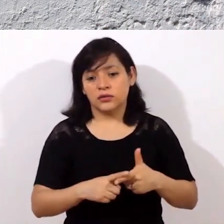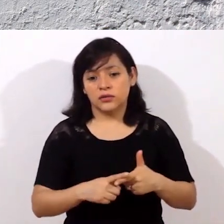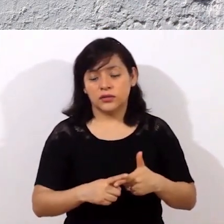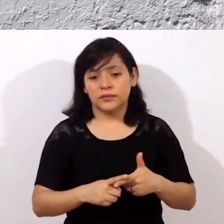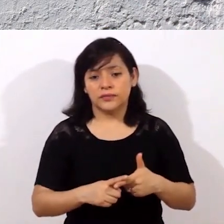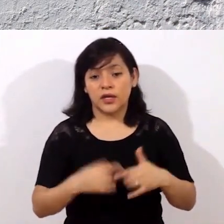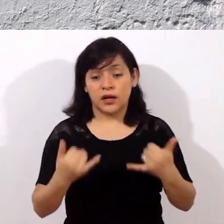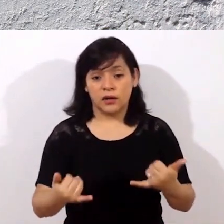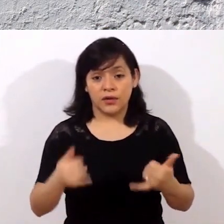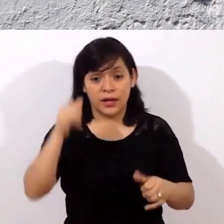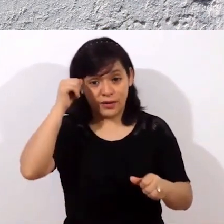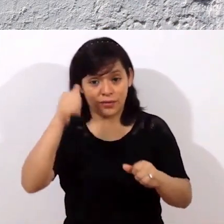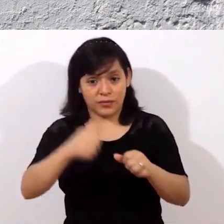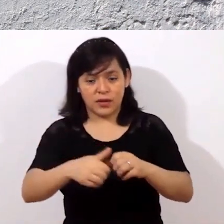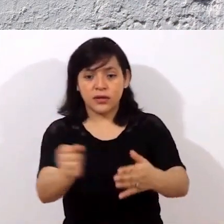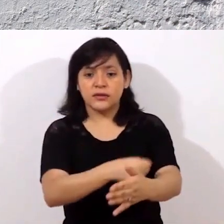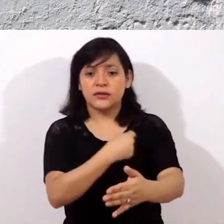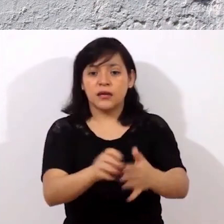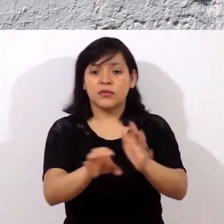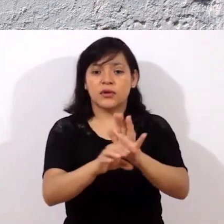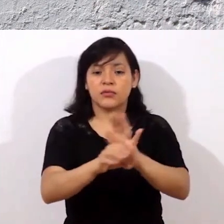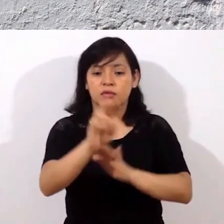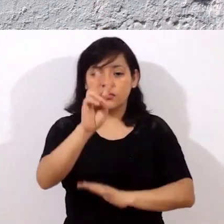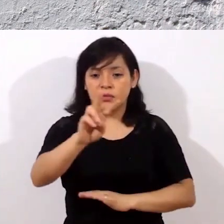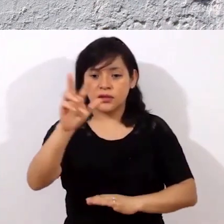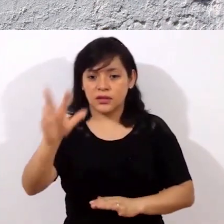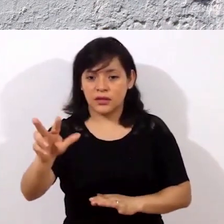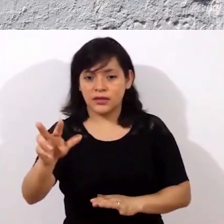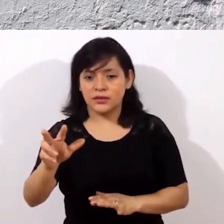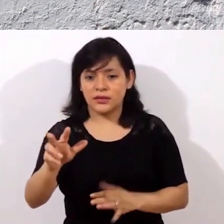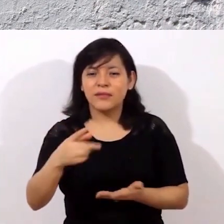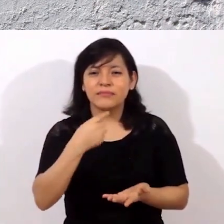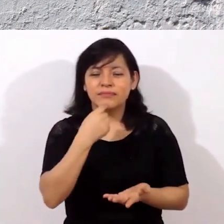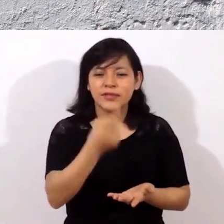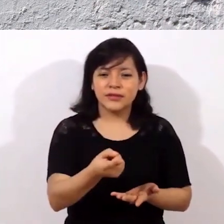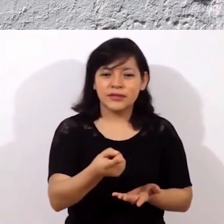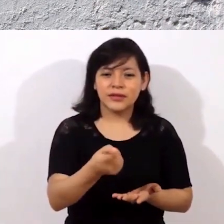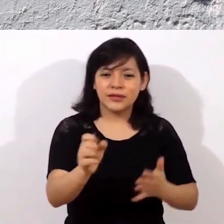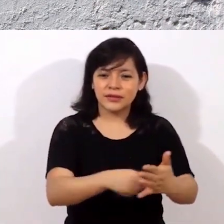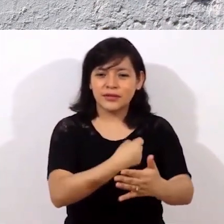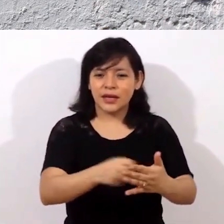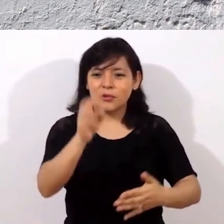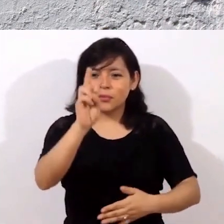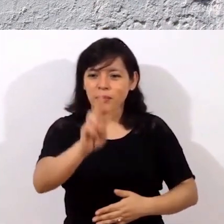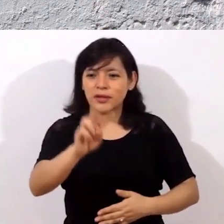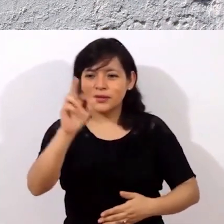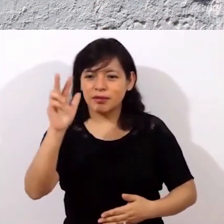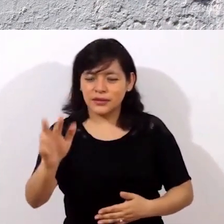a ti. Pensemos, el Salmo 23 encaja muy bien para todo